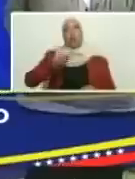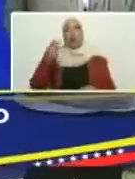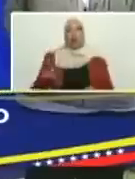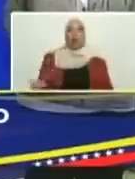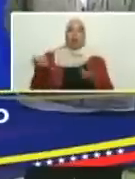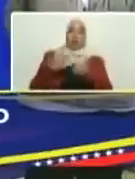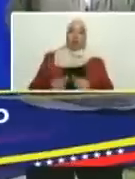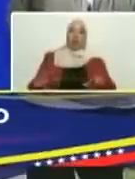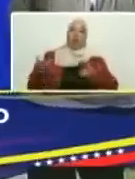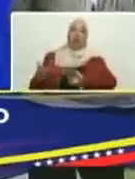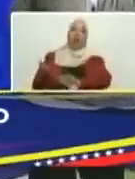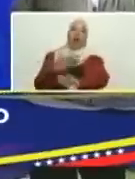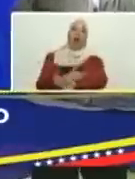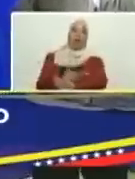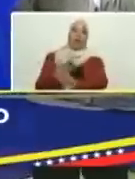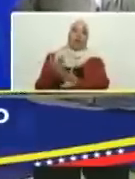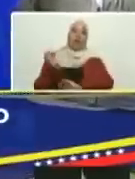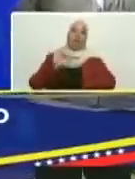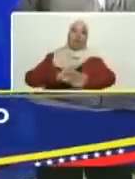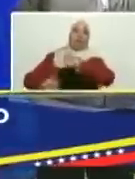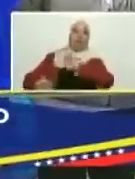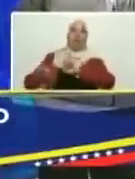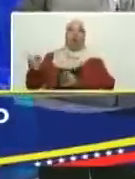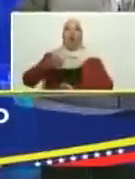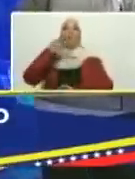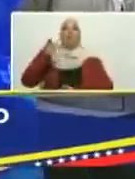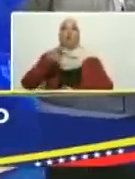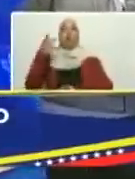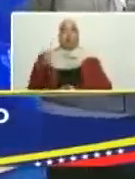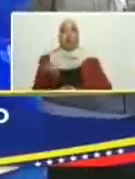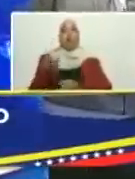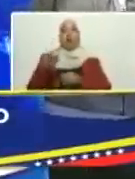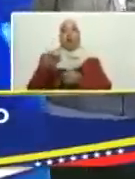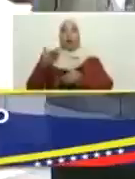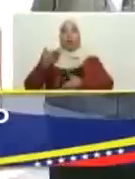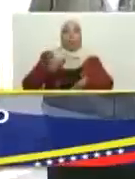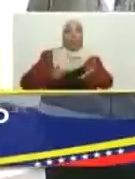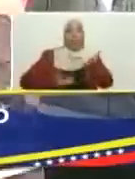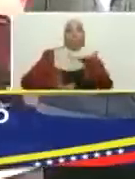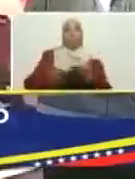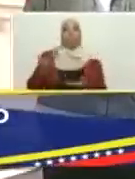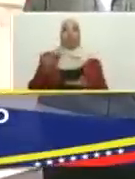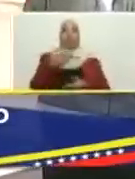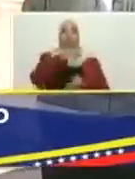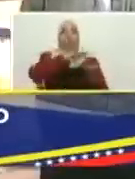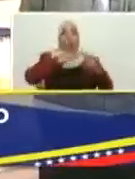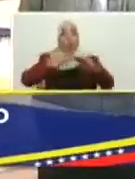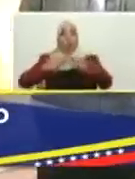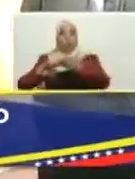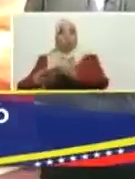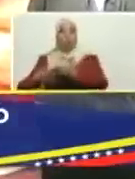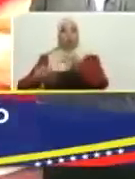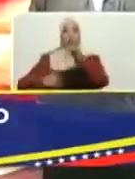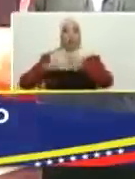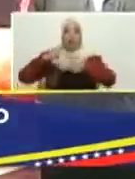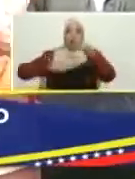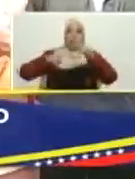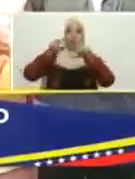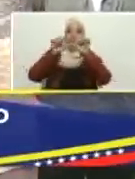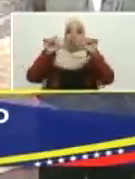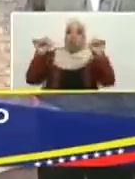soberanas, antineoliberales, con políticas distributivas, se demostró que sí se podía construir un